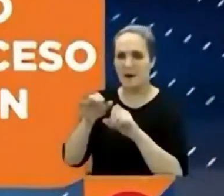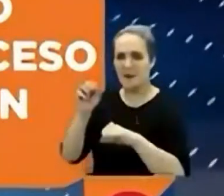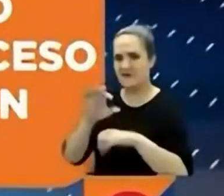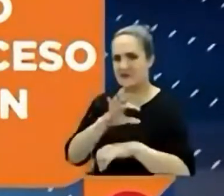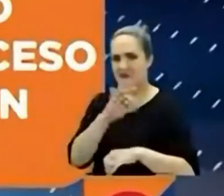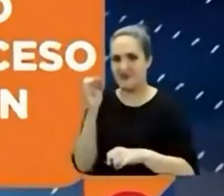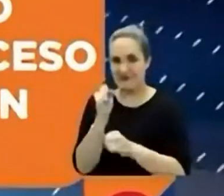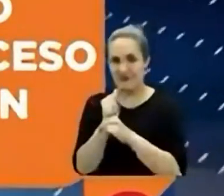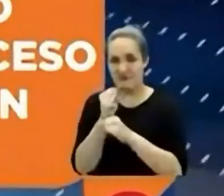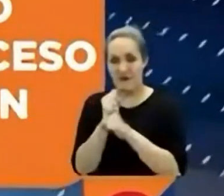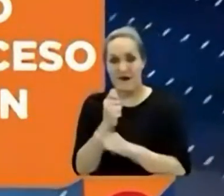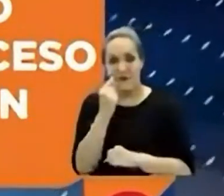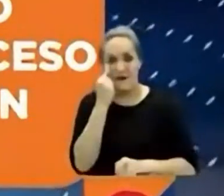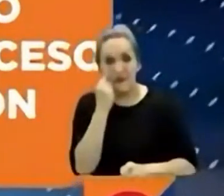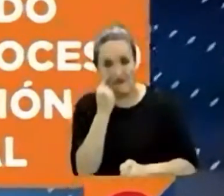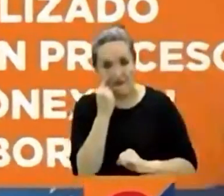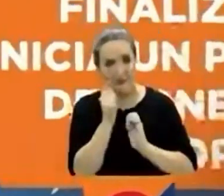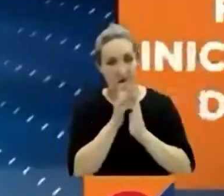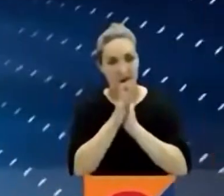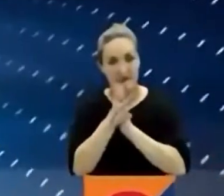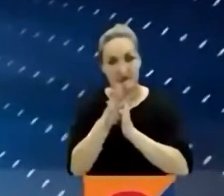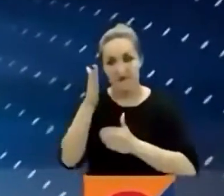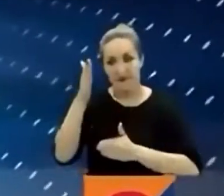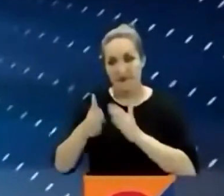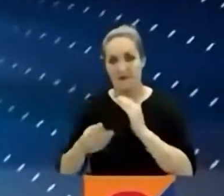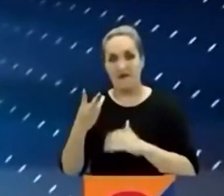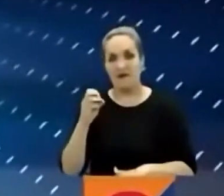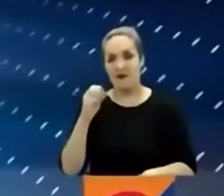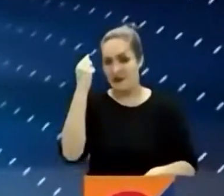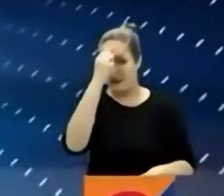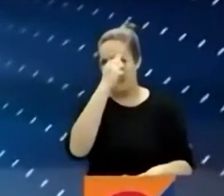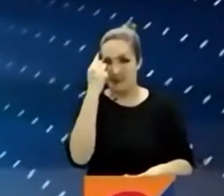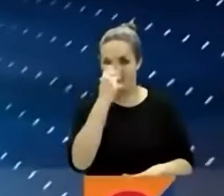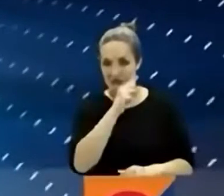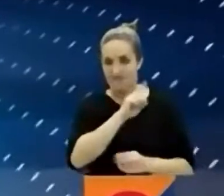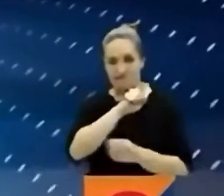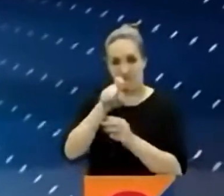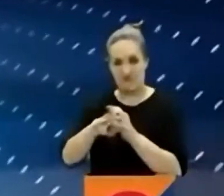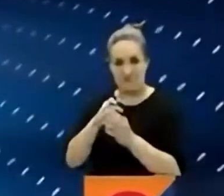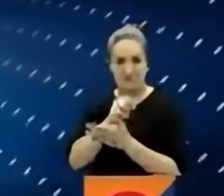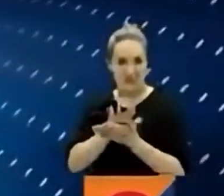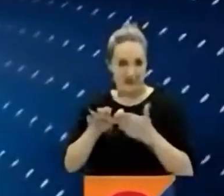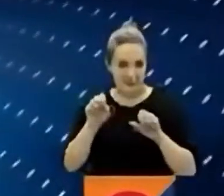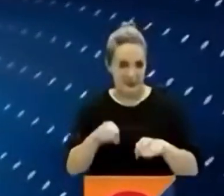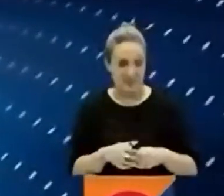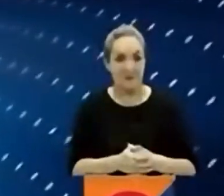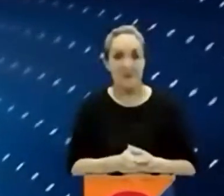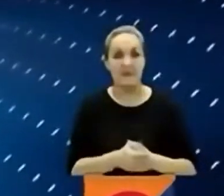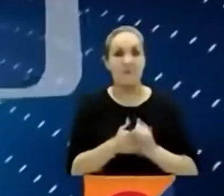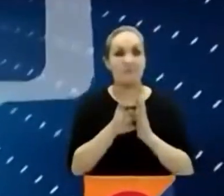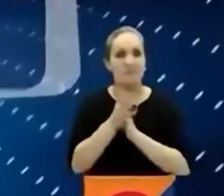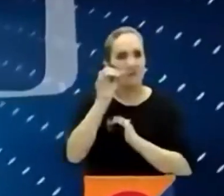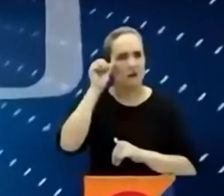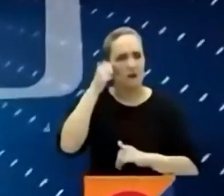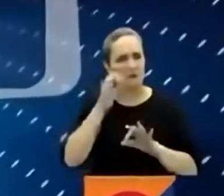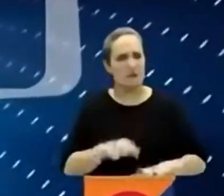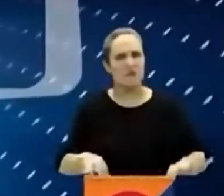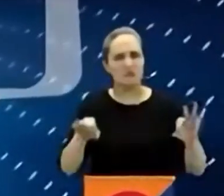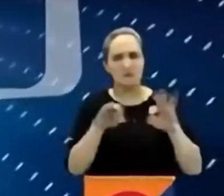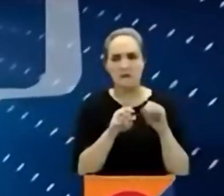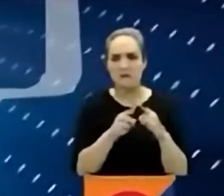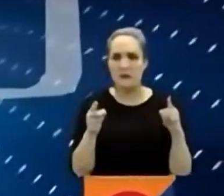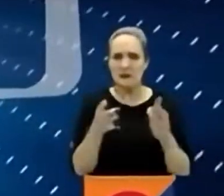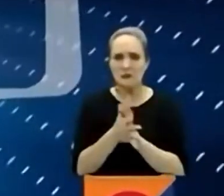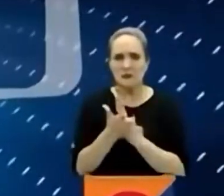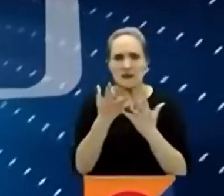Y mucho ojo, tiene hasta el 30 de septiembre para aplicar a la beca. Y muy importante, recuerde que si quiere seguir informado